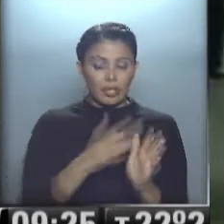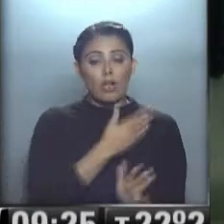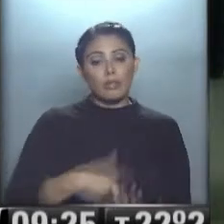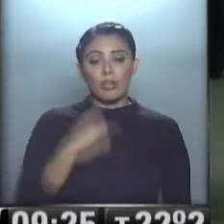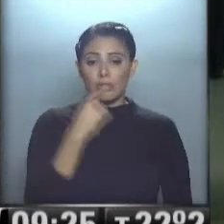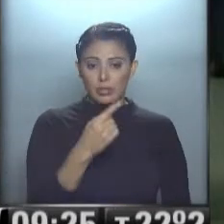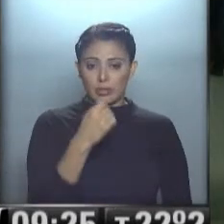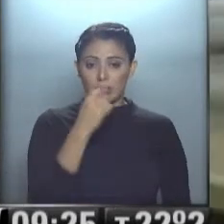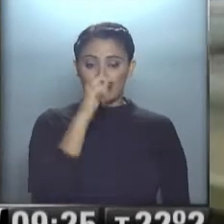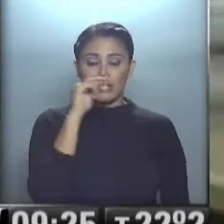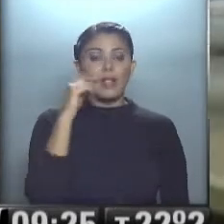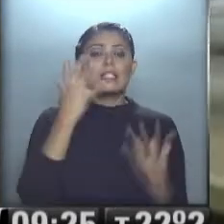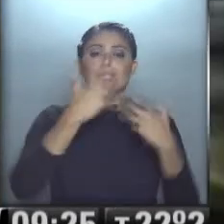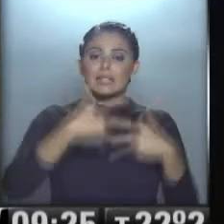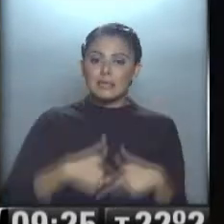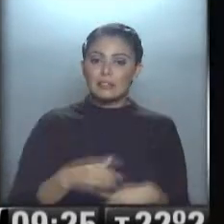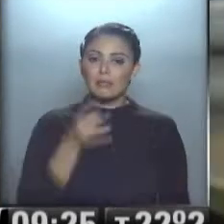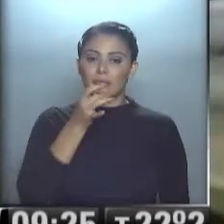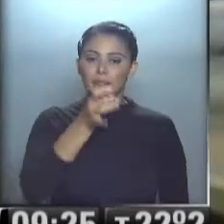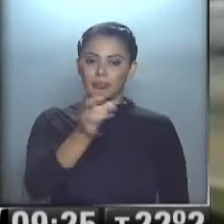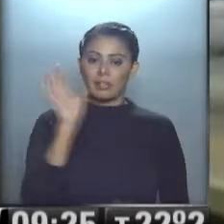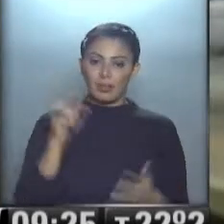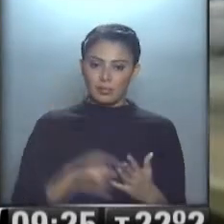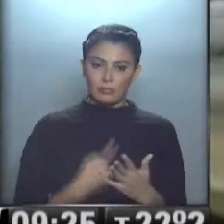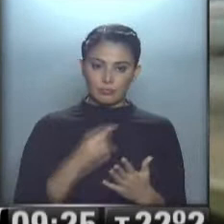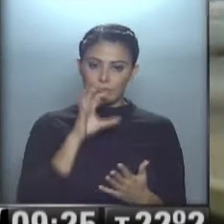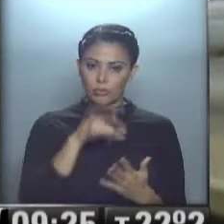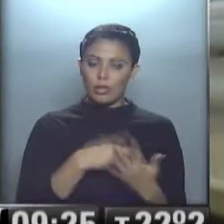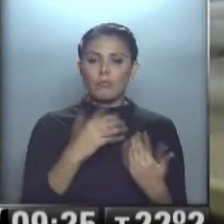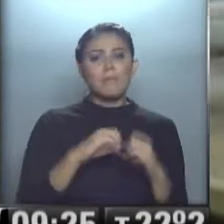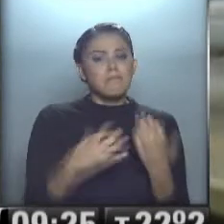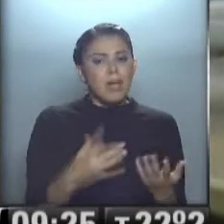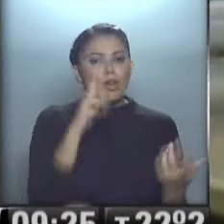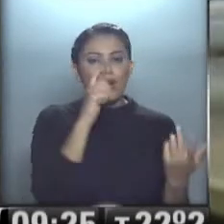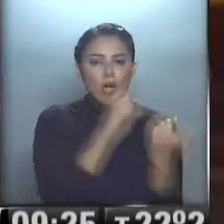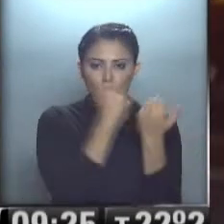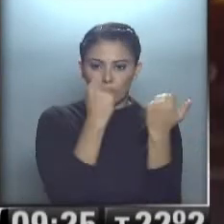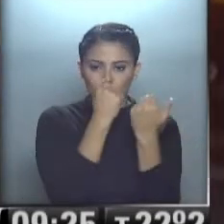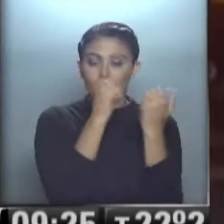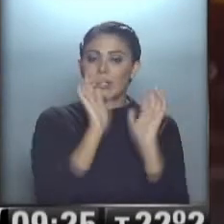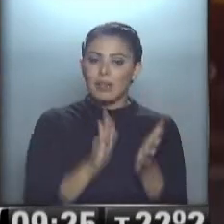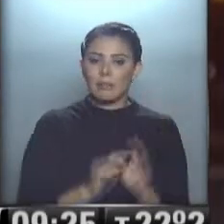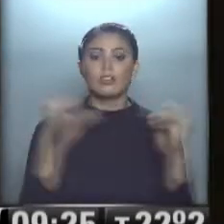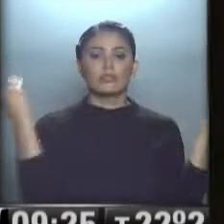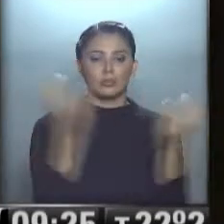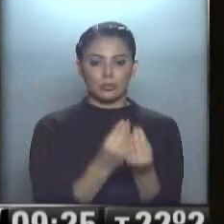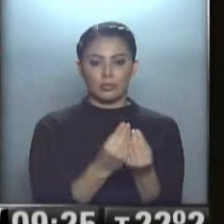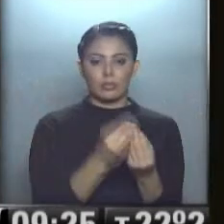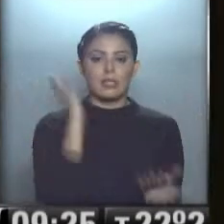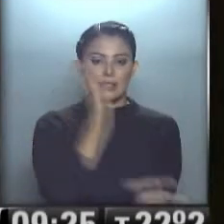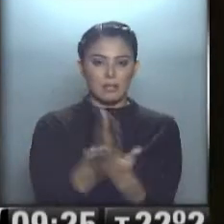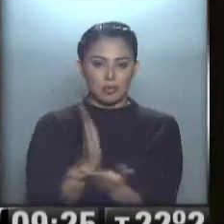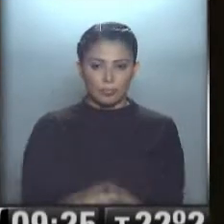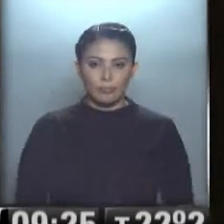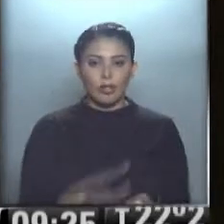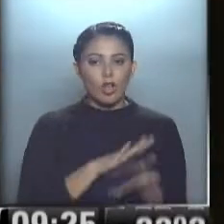la reorganización del sistema metropolitano de ferrocarriles permitirá mejorar el control y la capacidad de sanción. Los